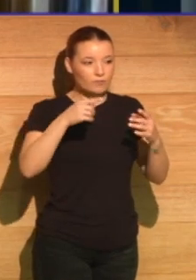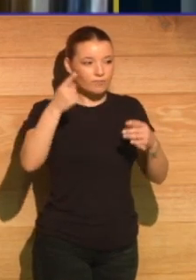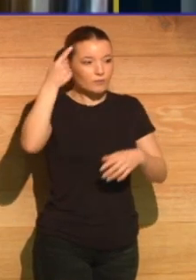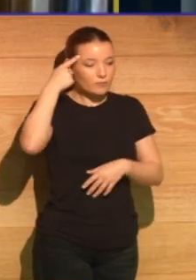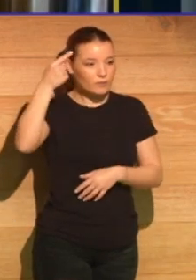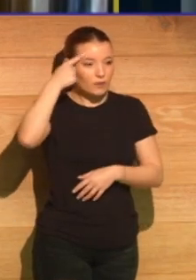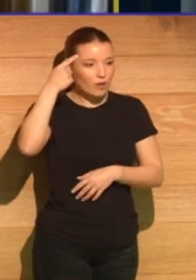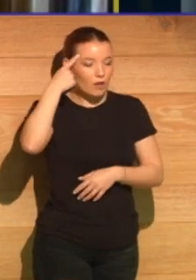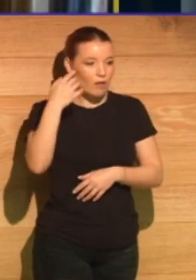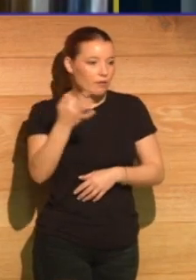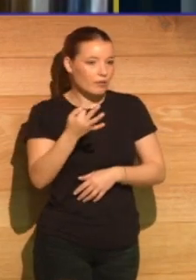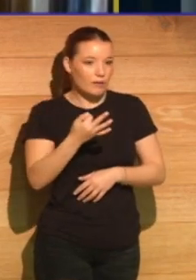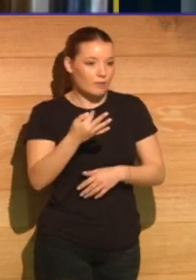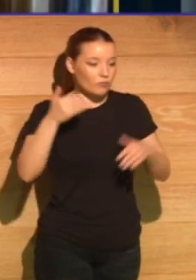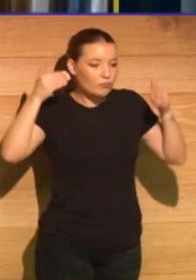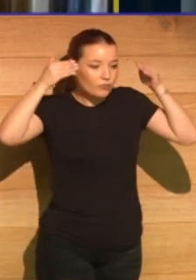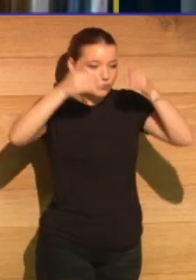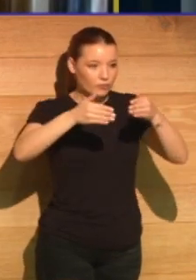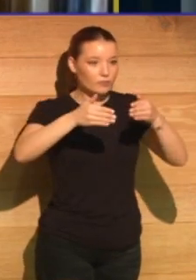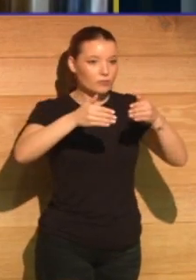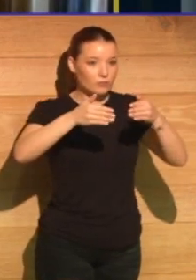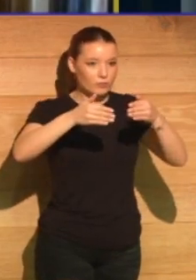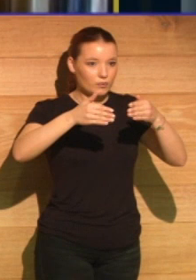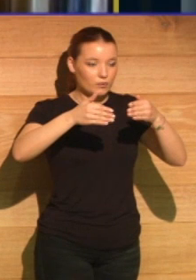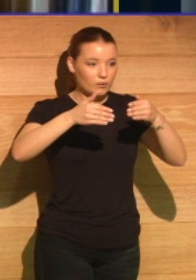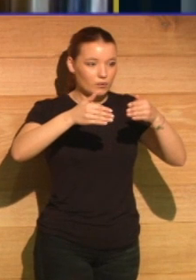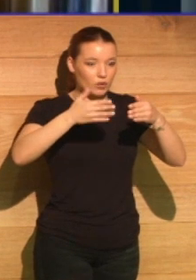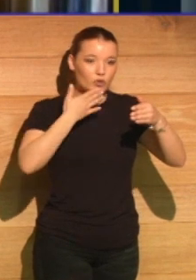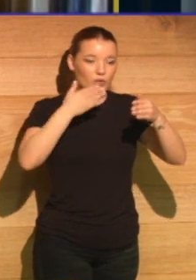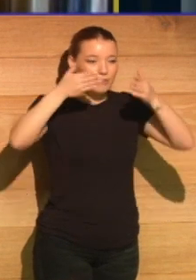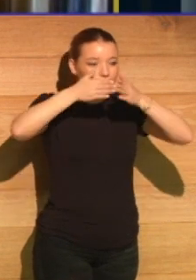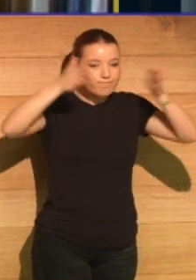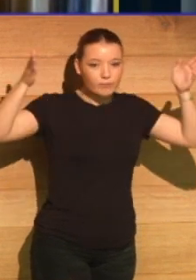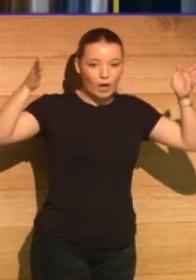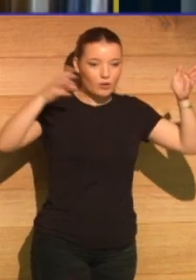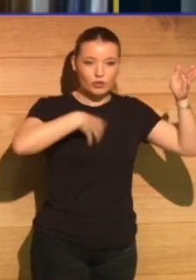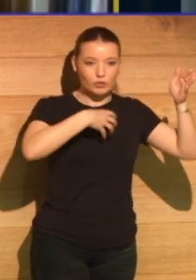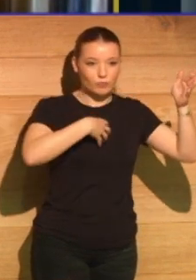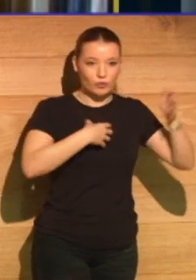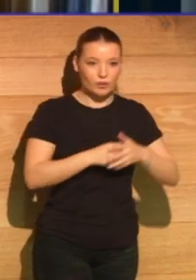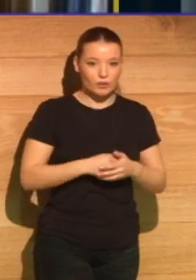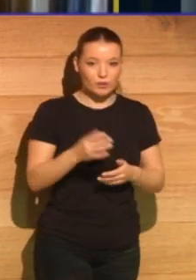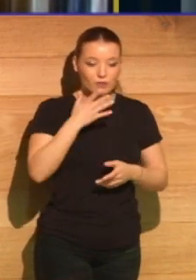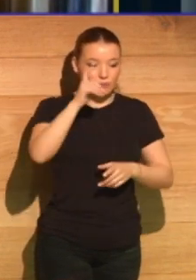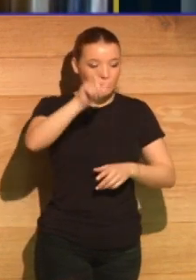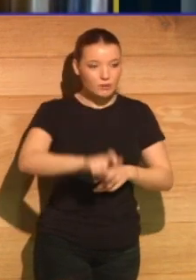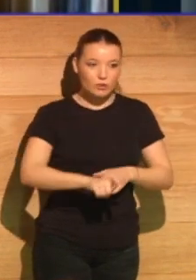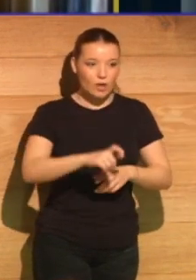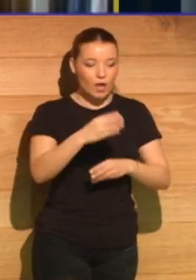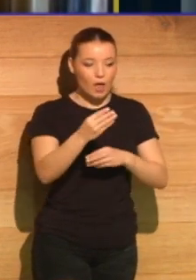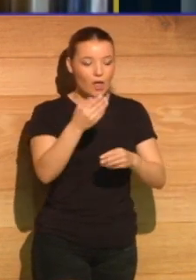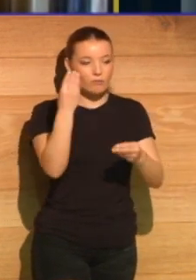súper específico que parece que perdamos la perspectiva y lo dicho, ¿no? A la que alguien hace 3 cosas, ¡oh! Hace 3